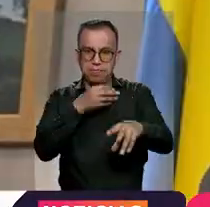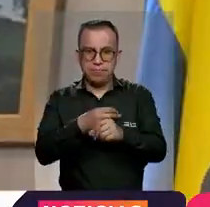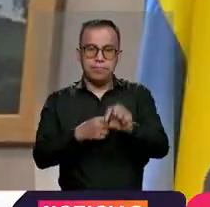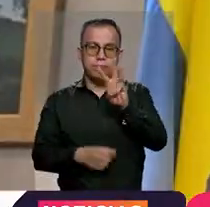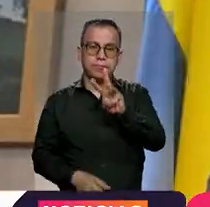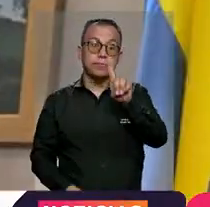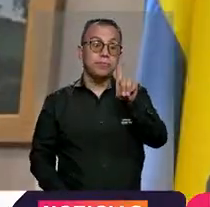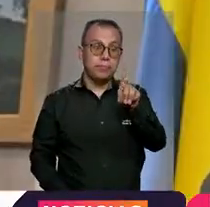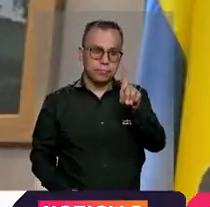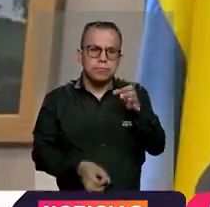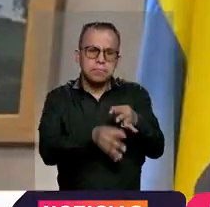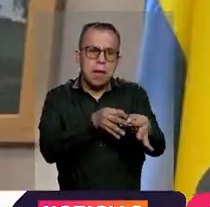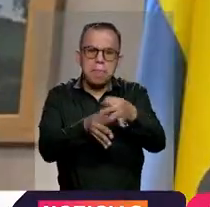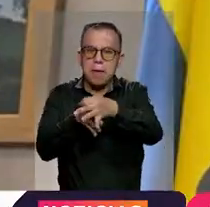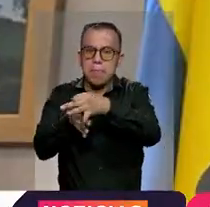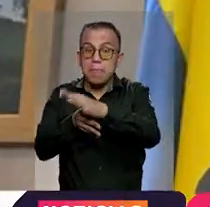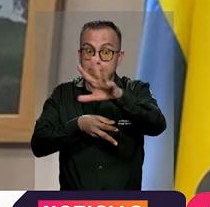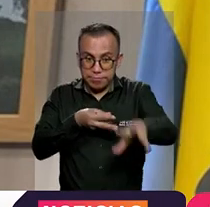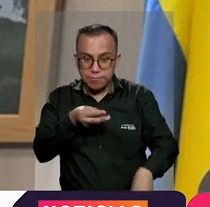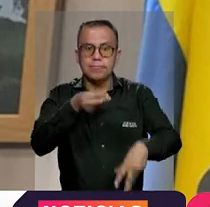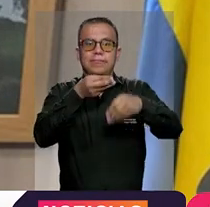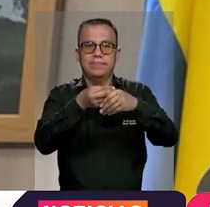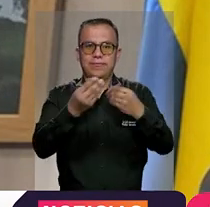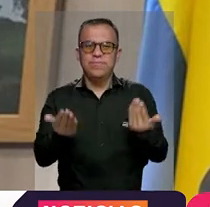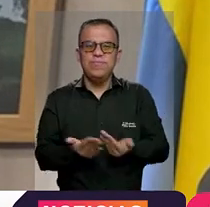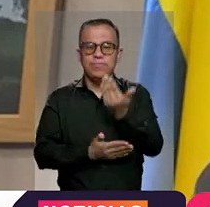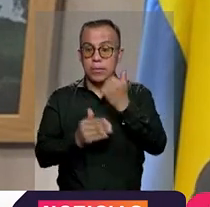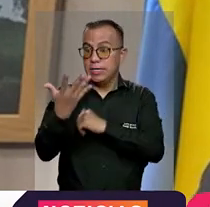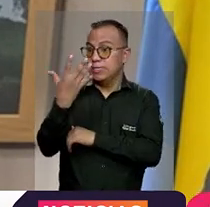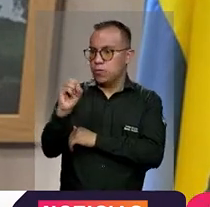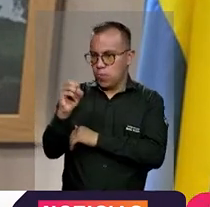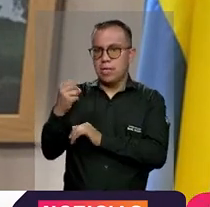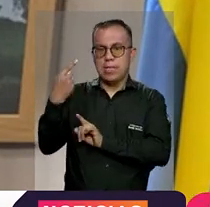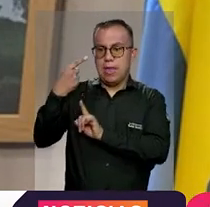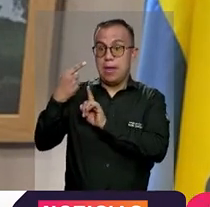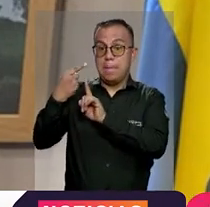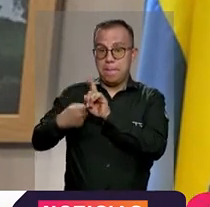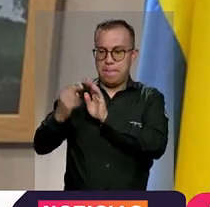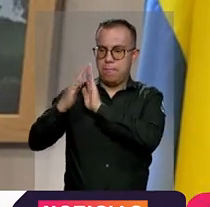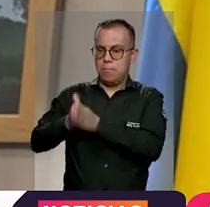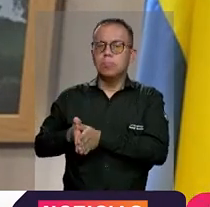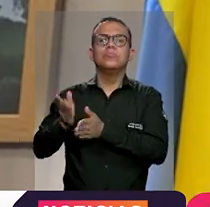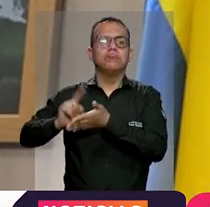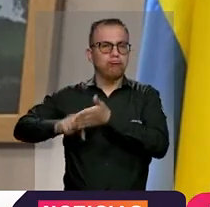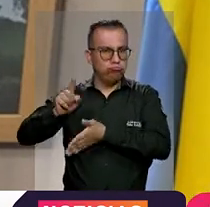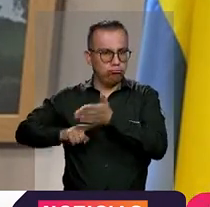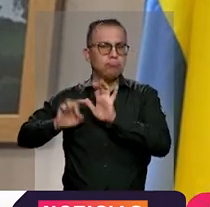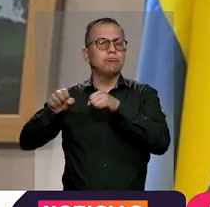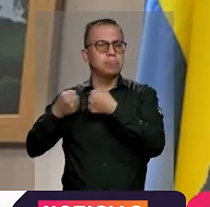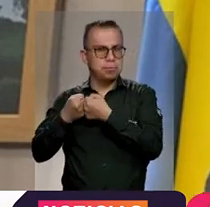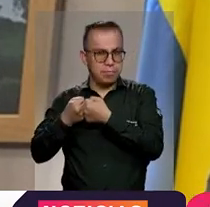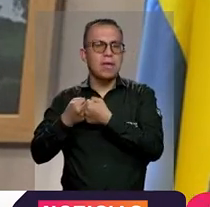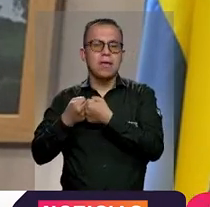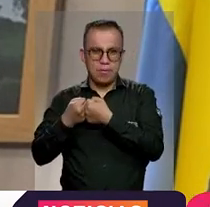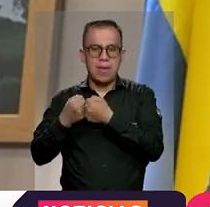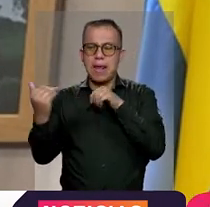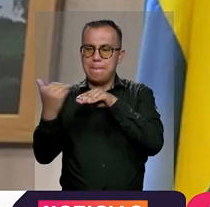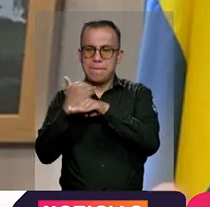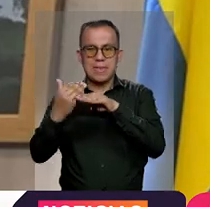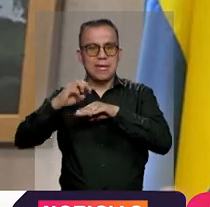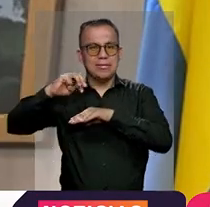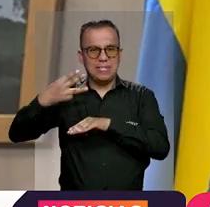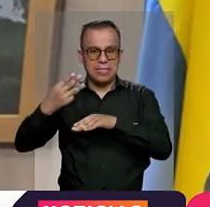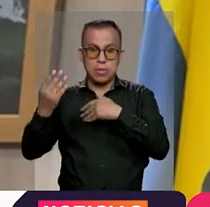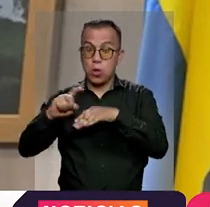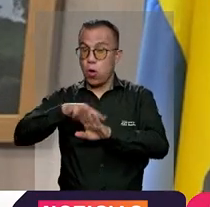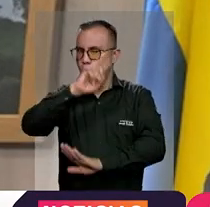36 municipios que se suman a cerca de 50 que en el mes de diciembre también habían firmado convenios para vías terciarias para un